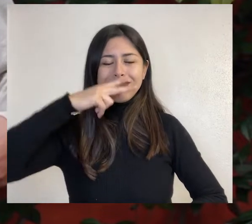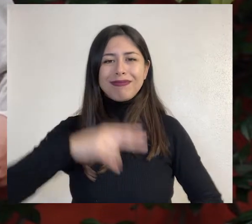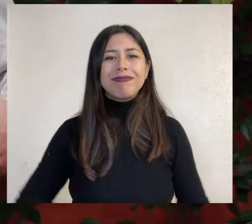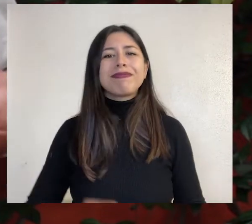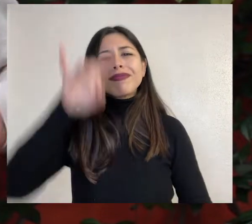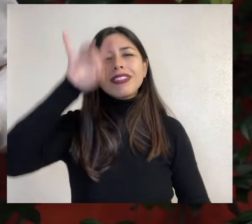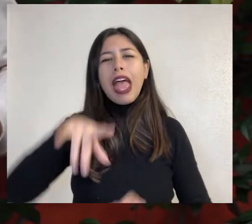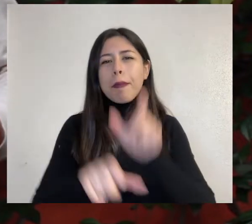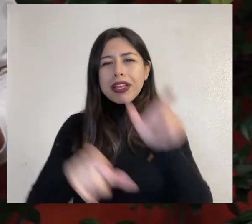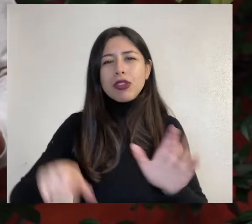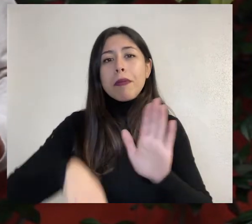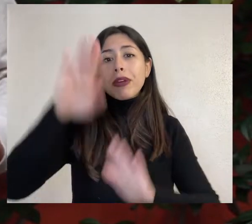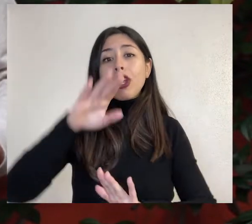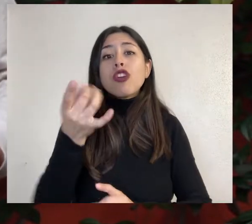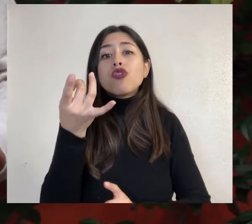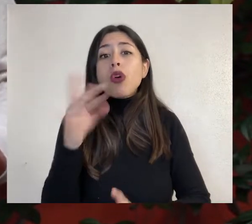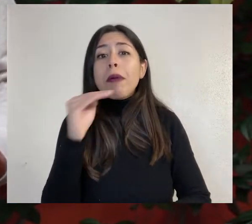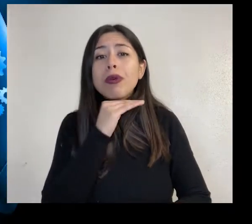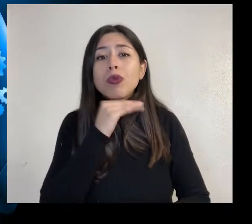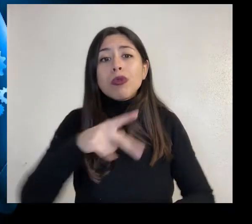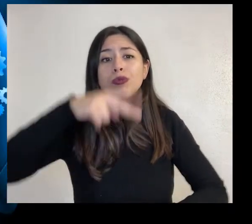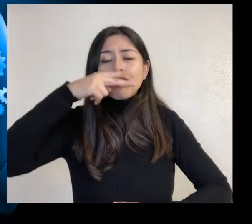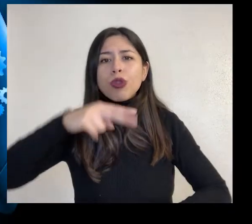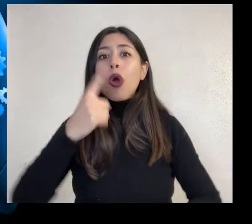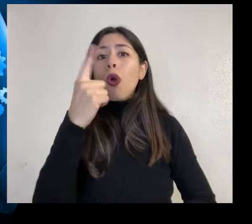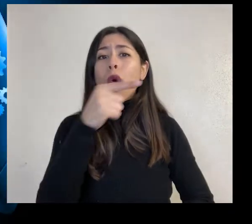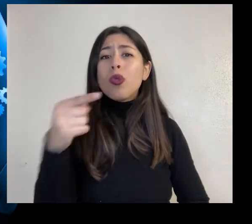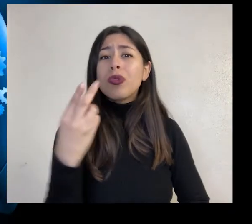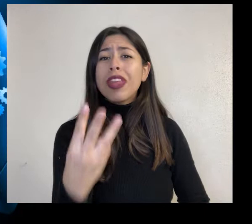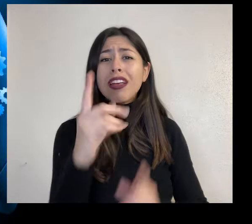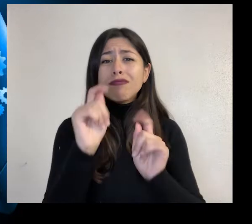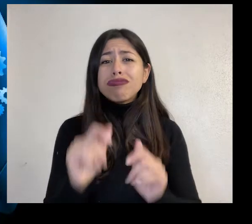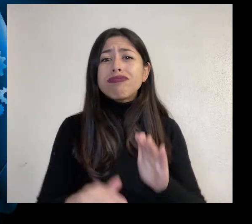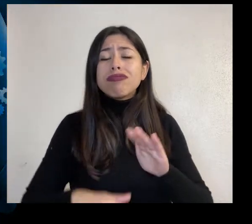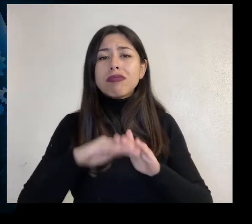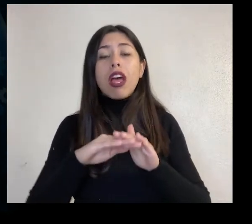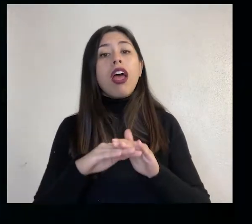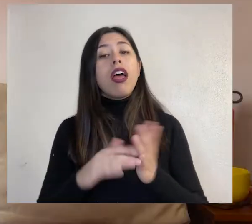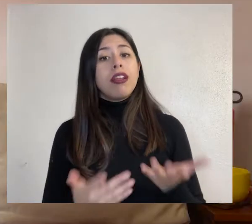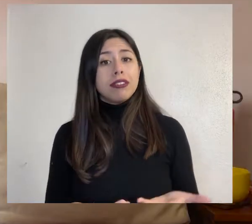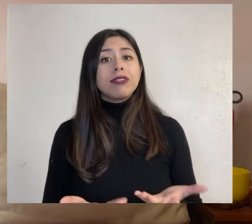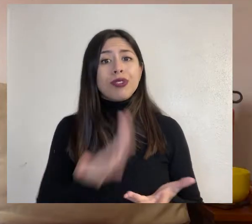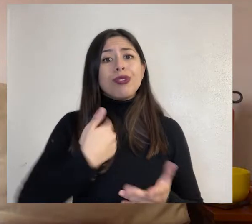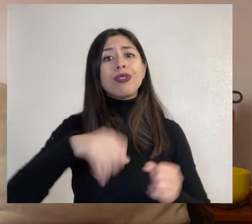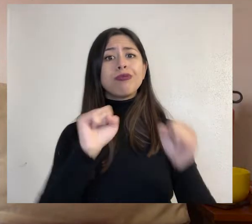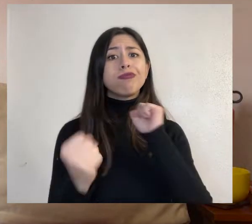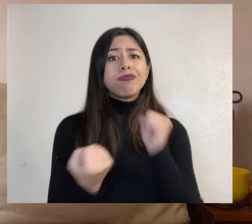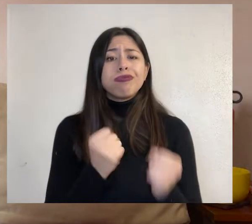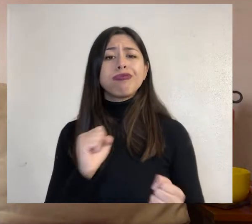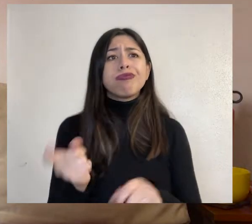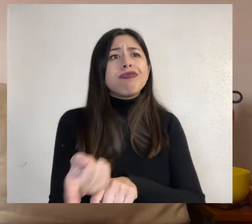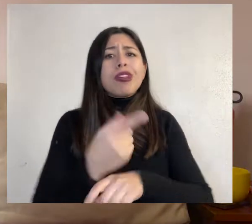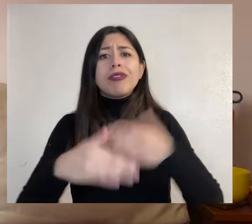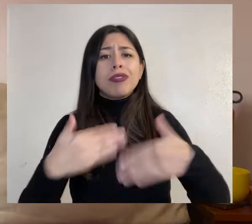¿Sabías que la mayoría de las personas solo usan un tercio de su capacidad respiratoria? El ritmo acelerado y el estrés hacen que olvidemos tomarnos tiempo